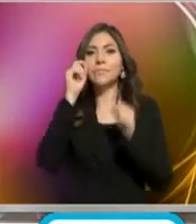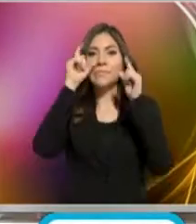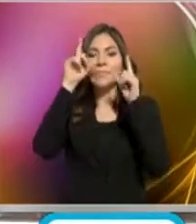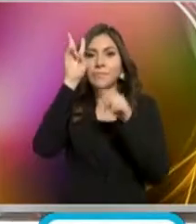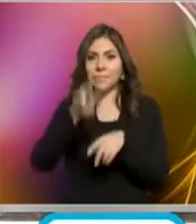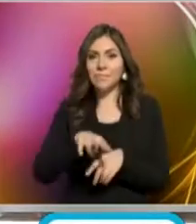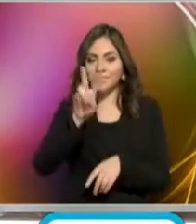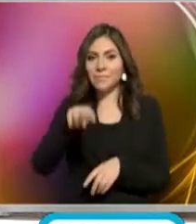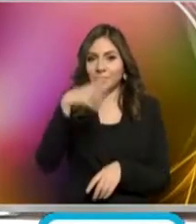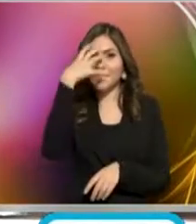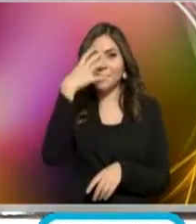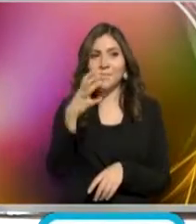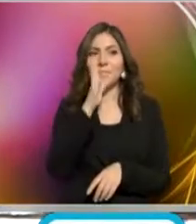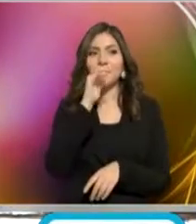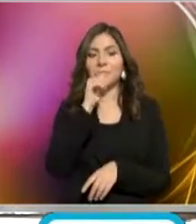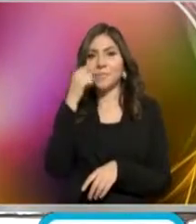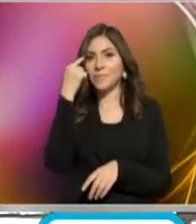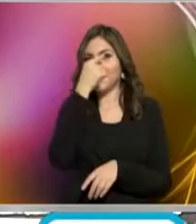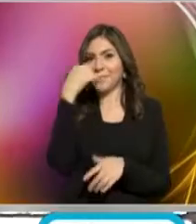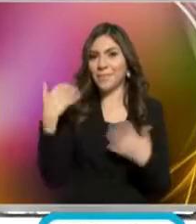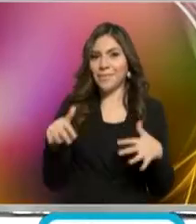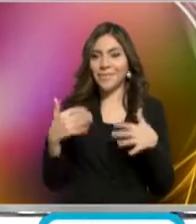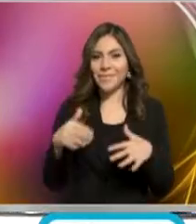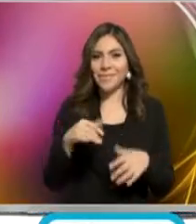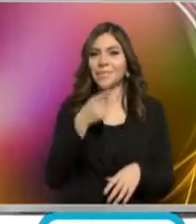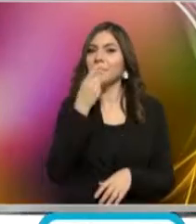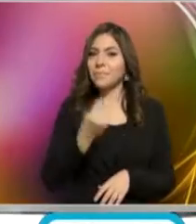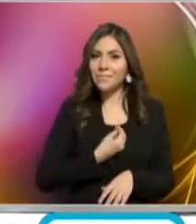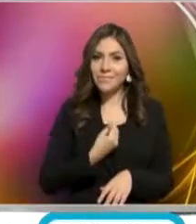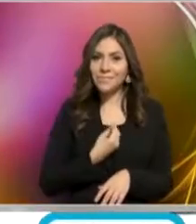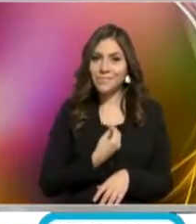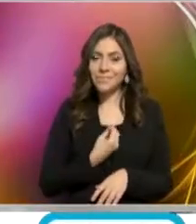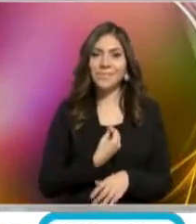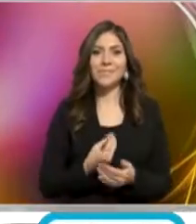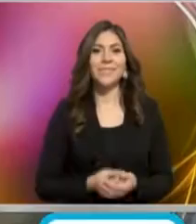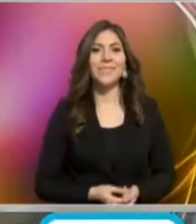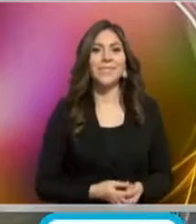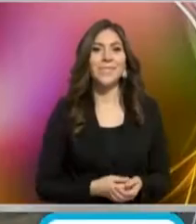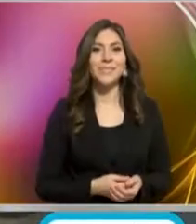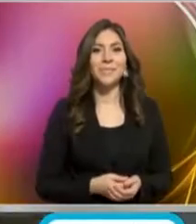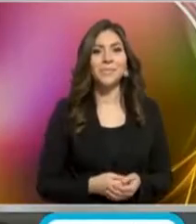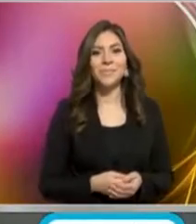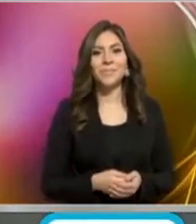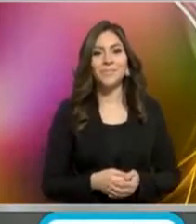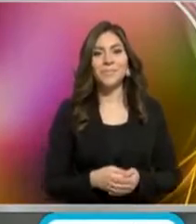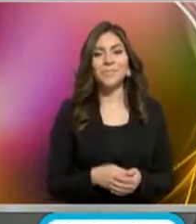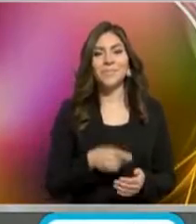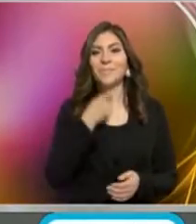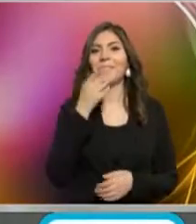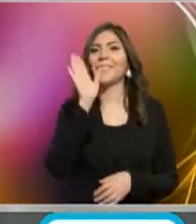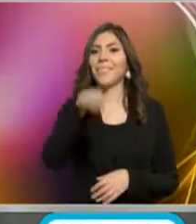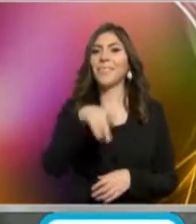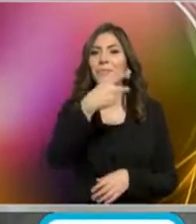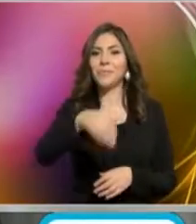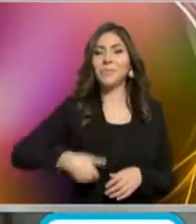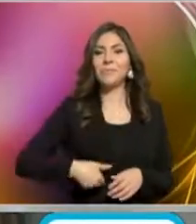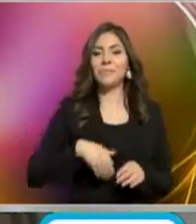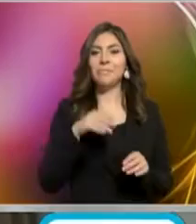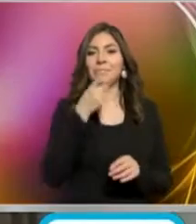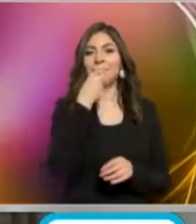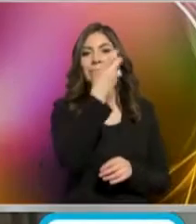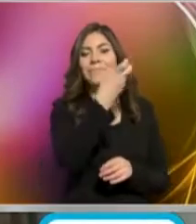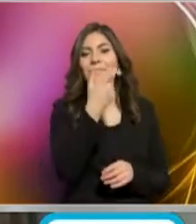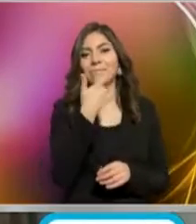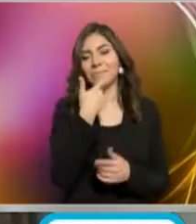serio. De plano. Sí, es en No serio. llores, aguántese, hombre. Aguántese. Sí. Ay, sí, échale la culpa a la cebolla.